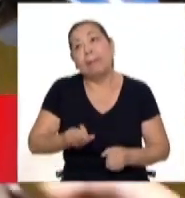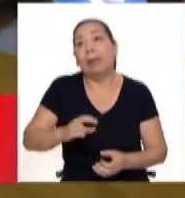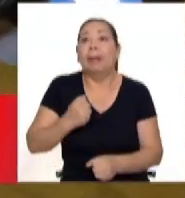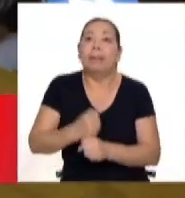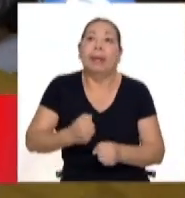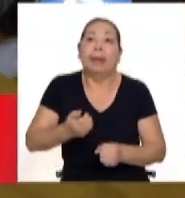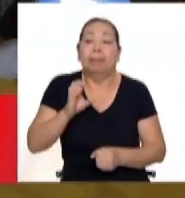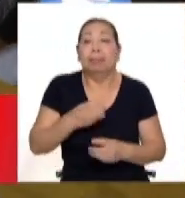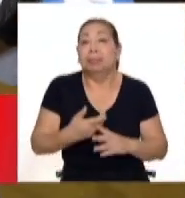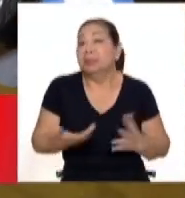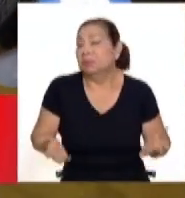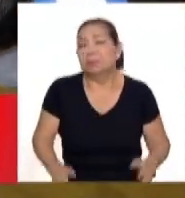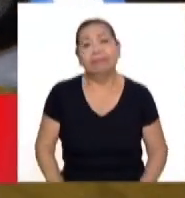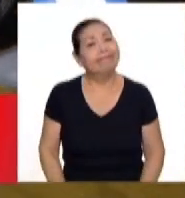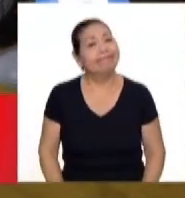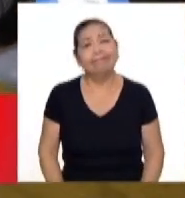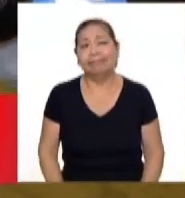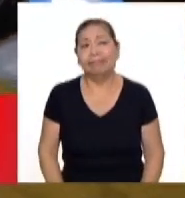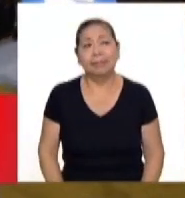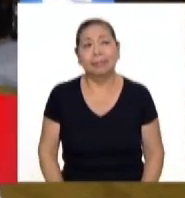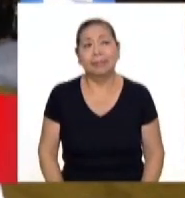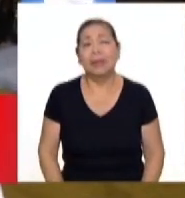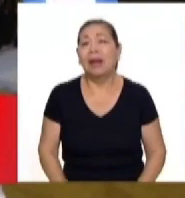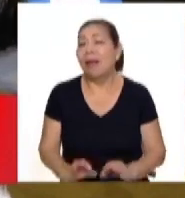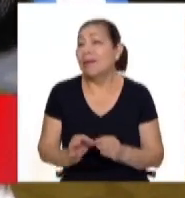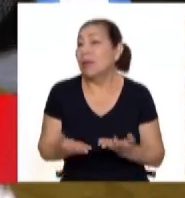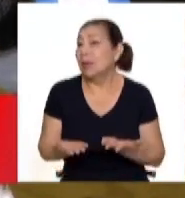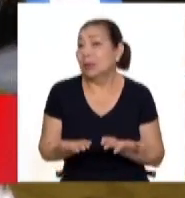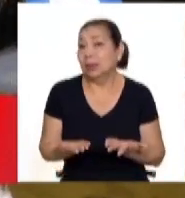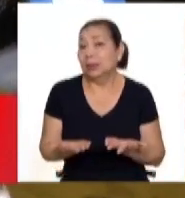Con más trabajo. Pero sí, pues,